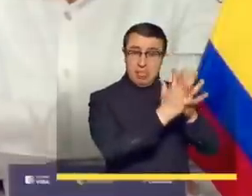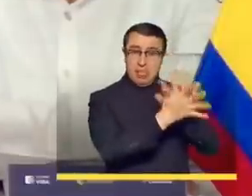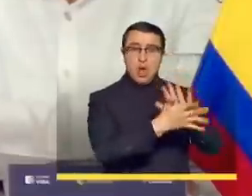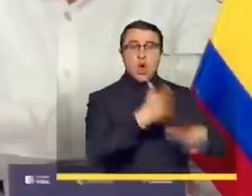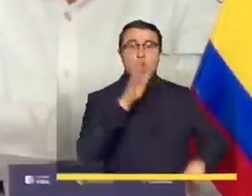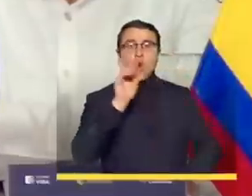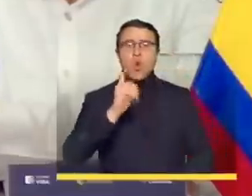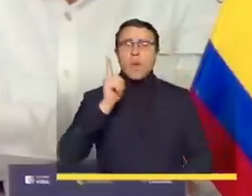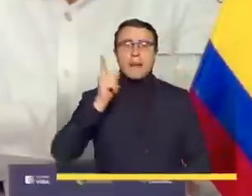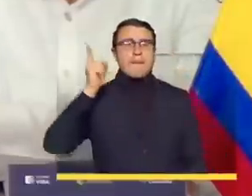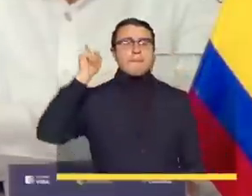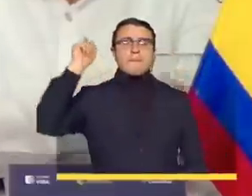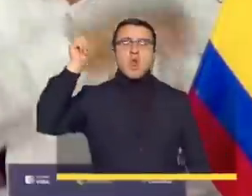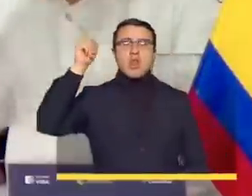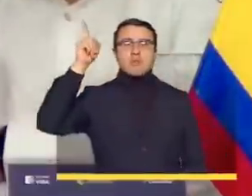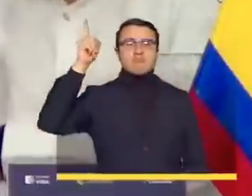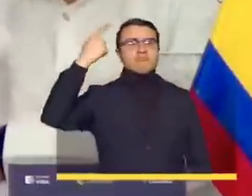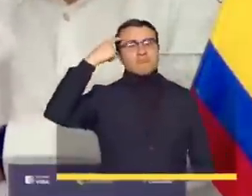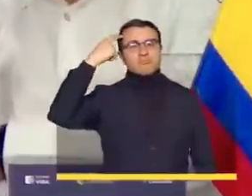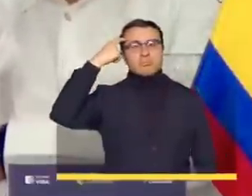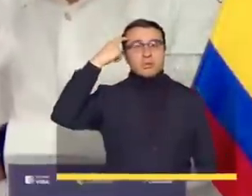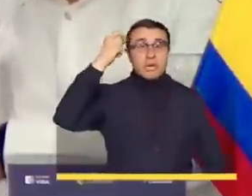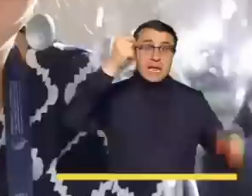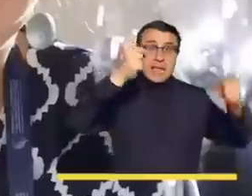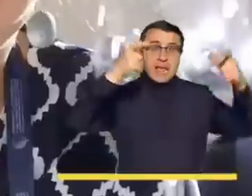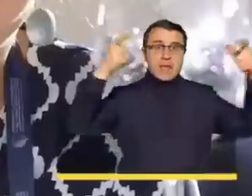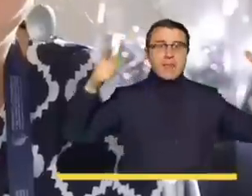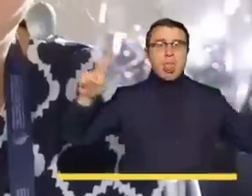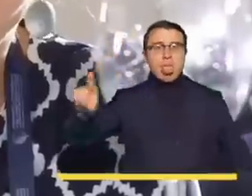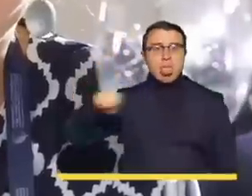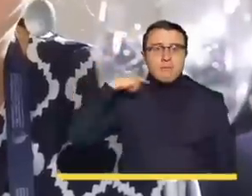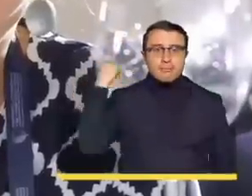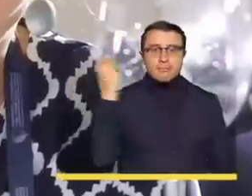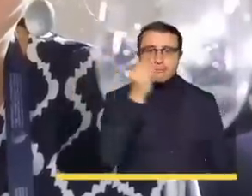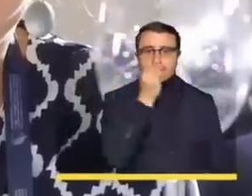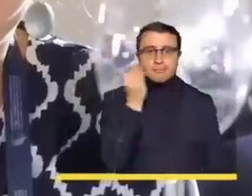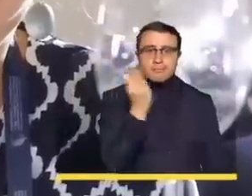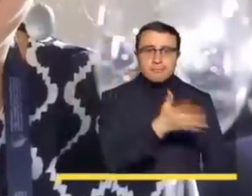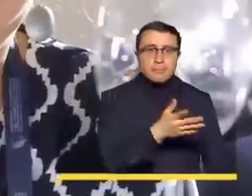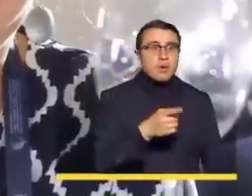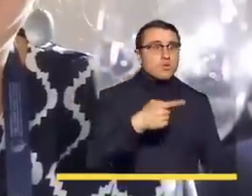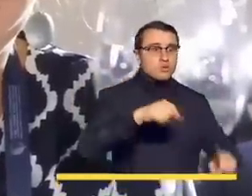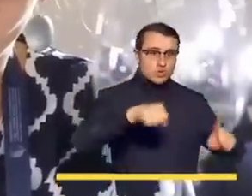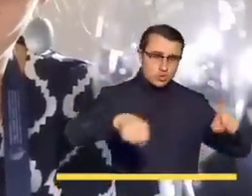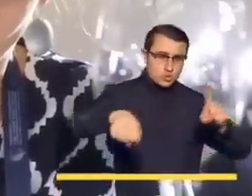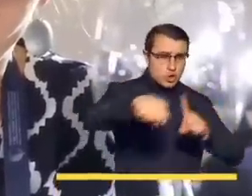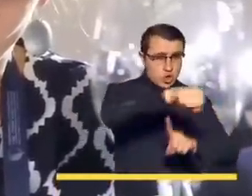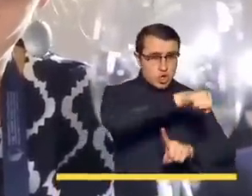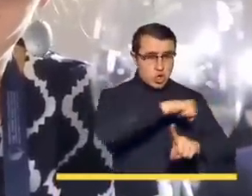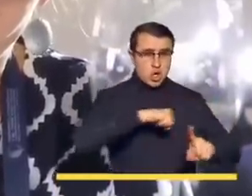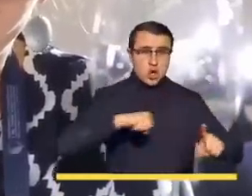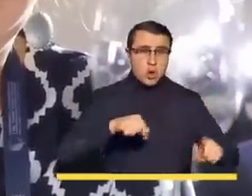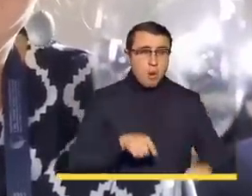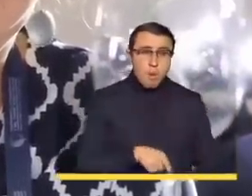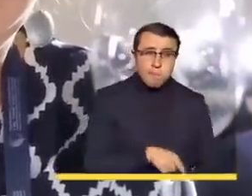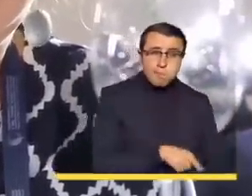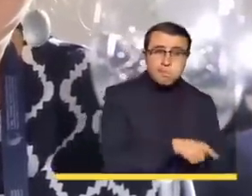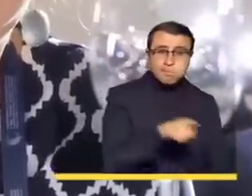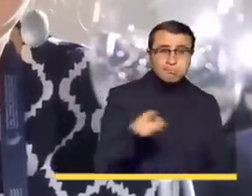política. Todo. Su Estado fallido. Su sociedad inmersa en